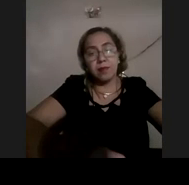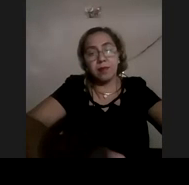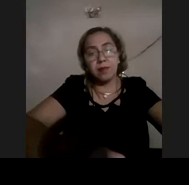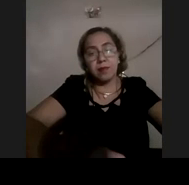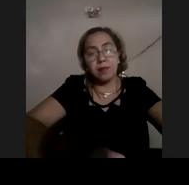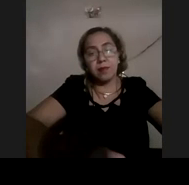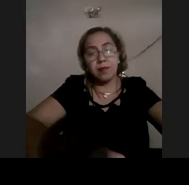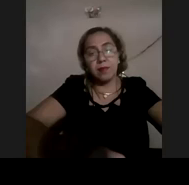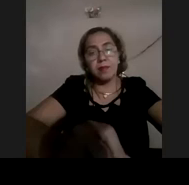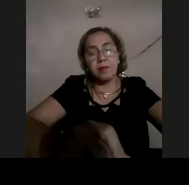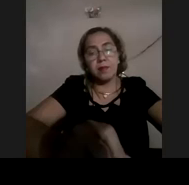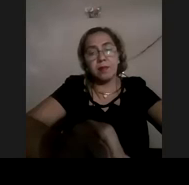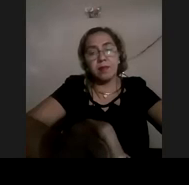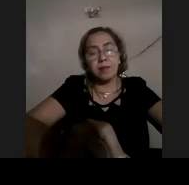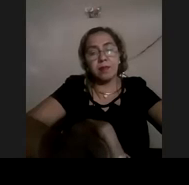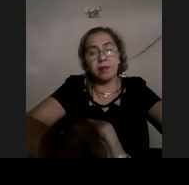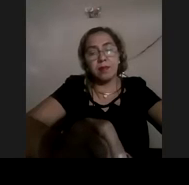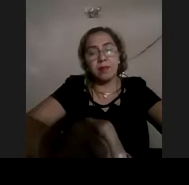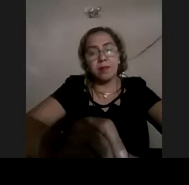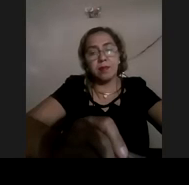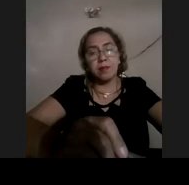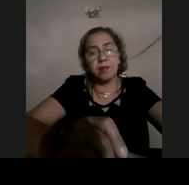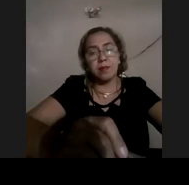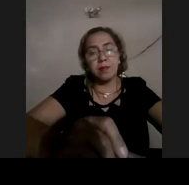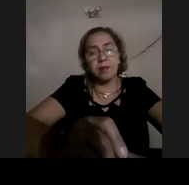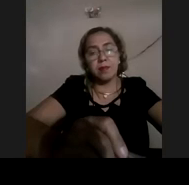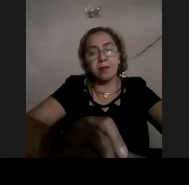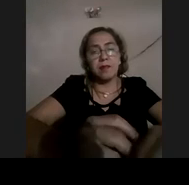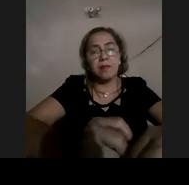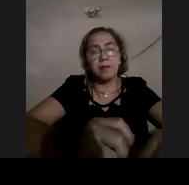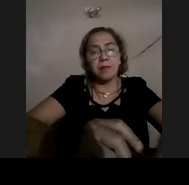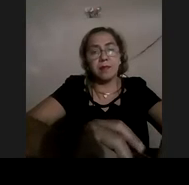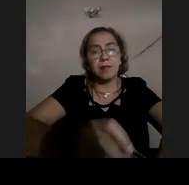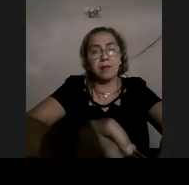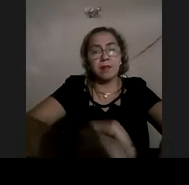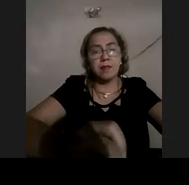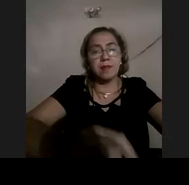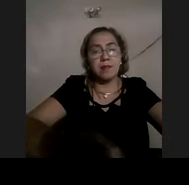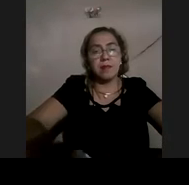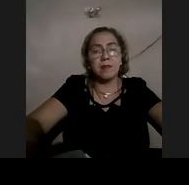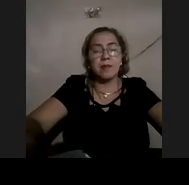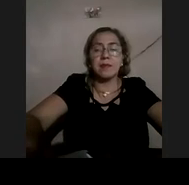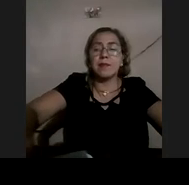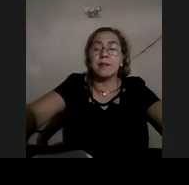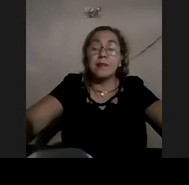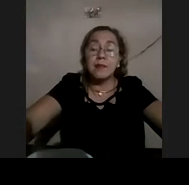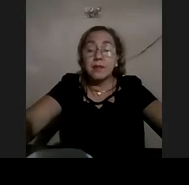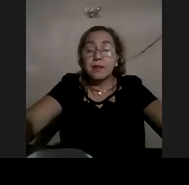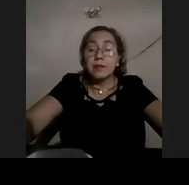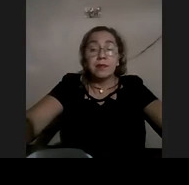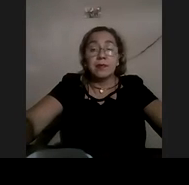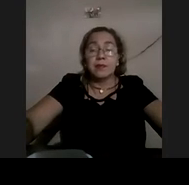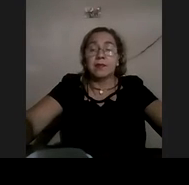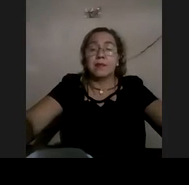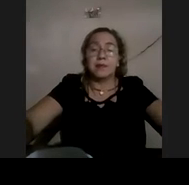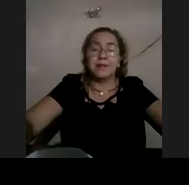Pero pues sería bueno que sigan practicando, ¿verdad? Si de repente descansan una semana o un par de días, no dejen de practicar esos